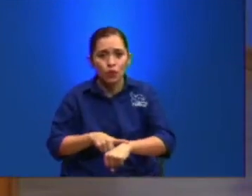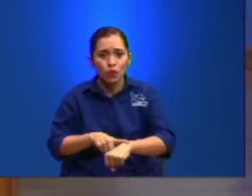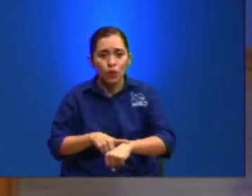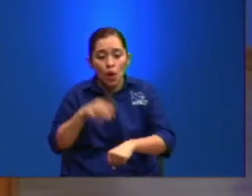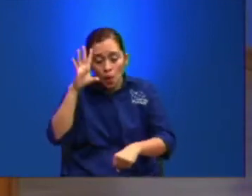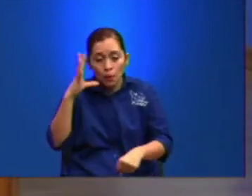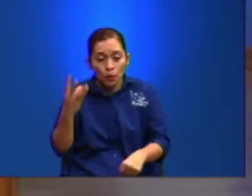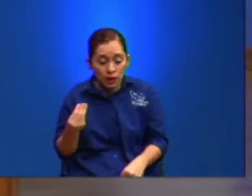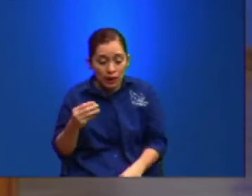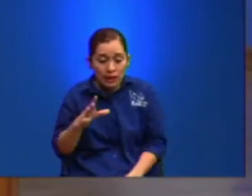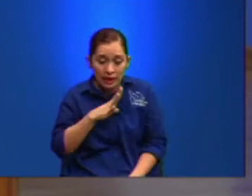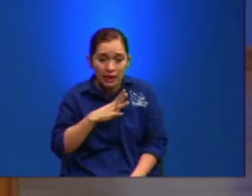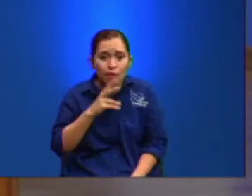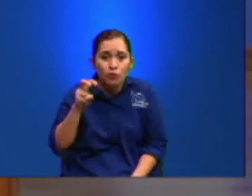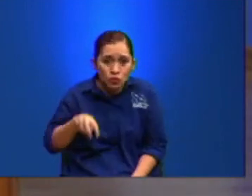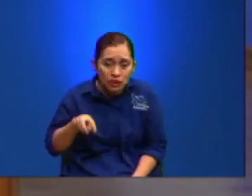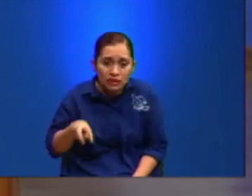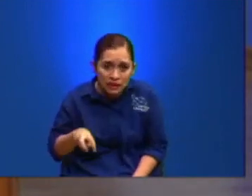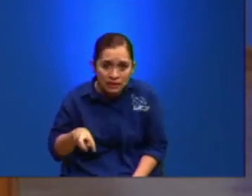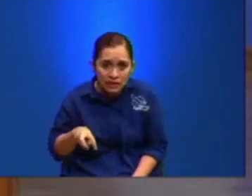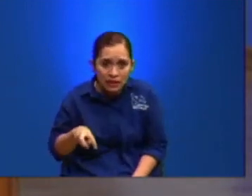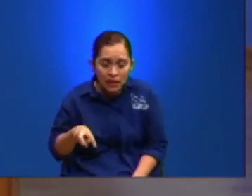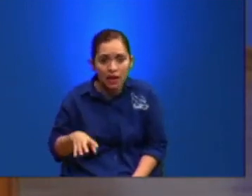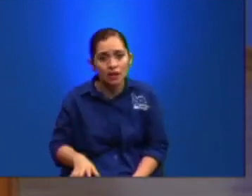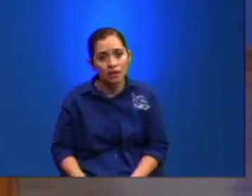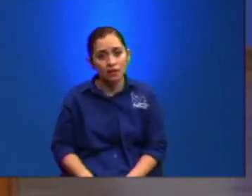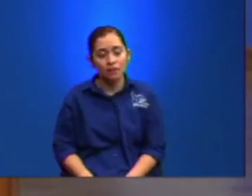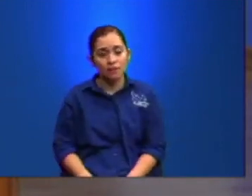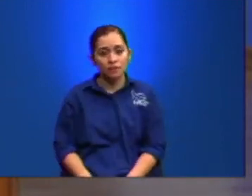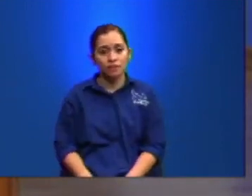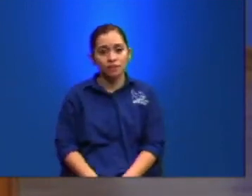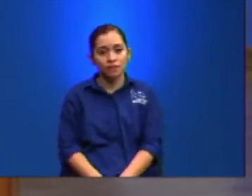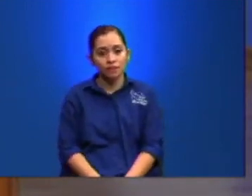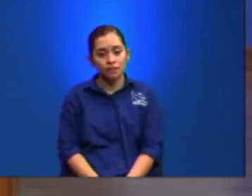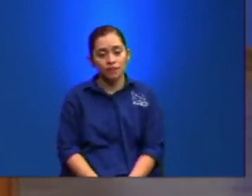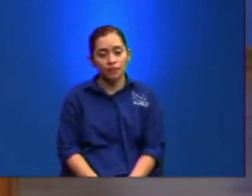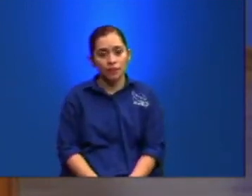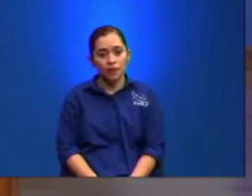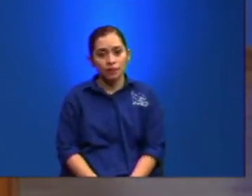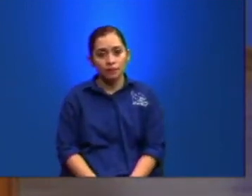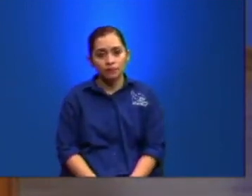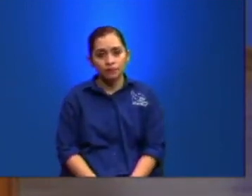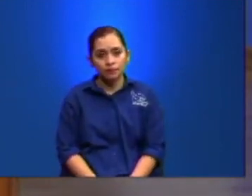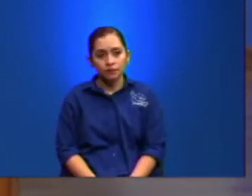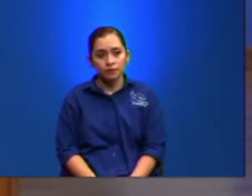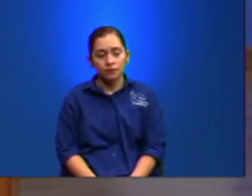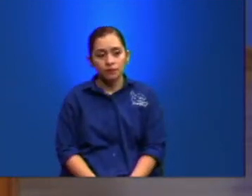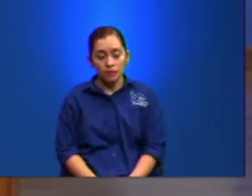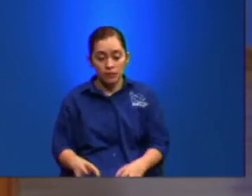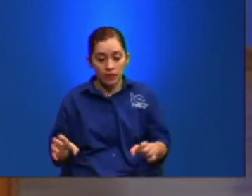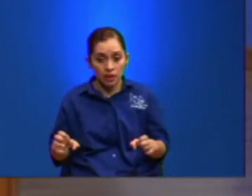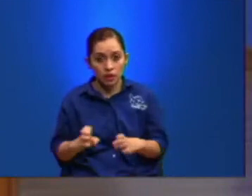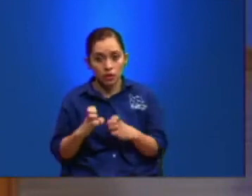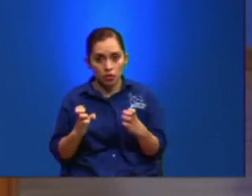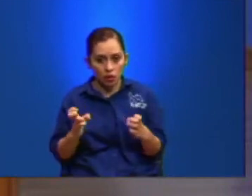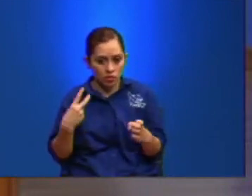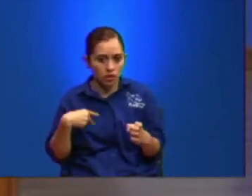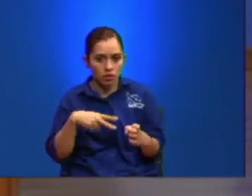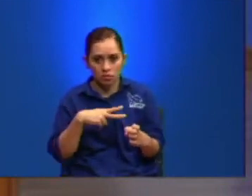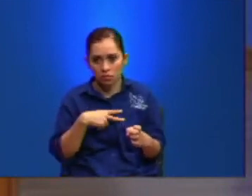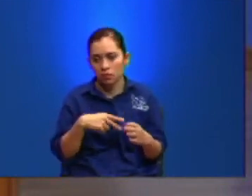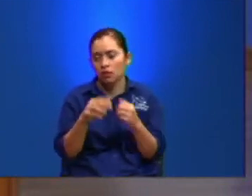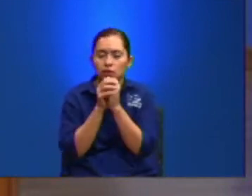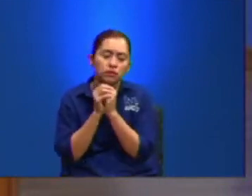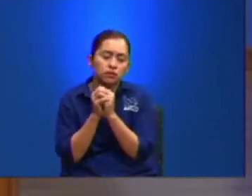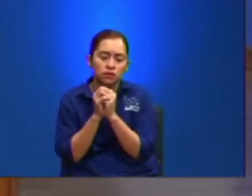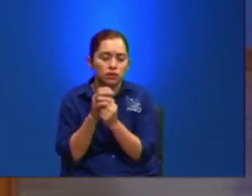y dónde vamos a hacer ayuno porque te están dando hasta debajo de la lengua y eso no está así y esta